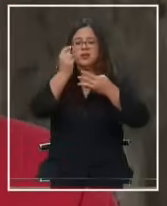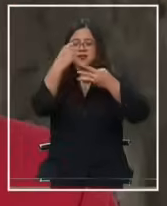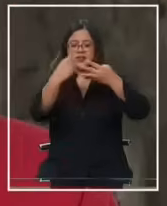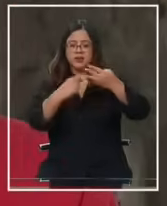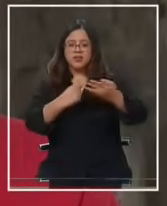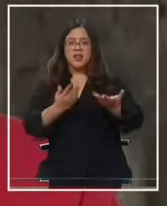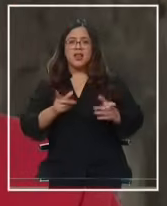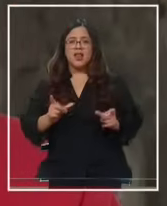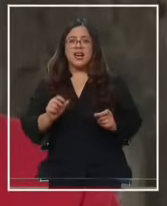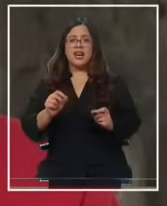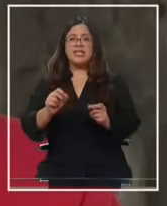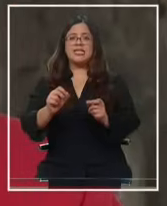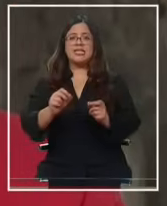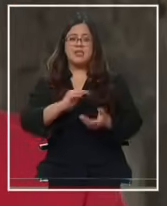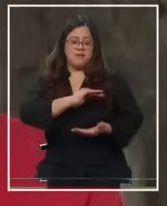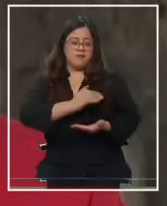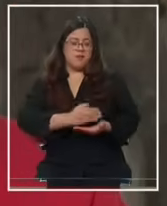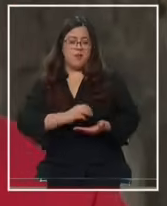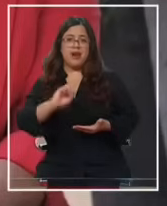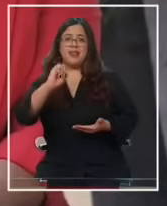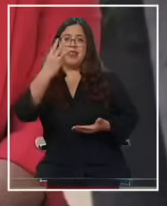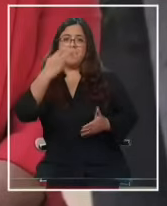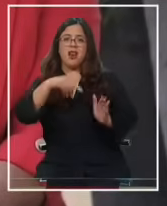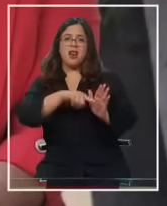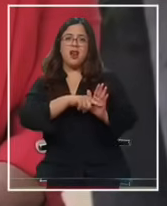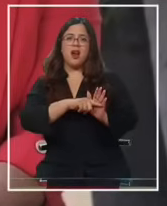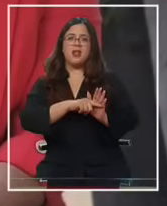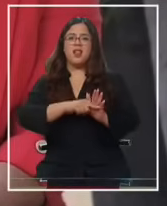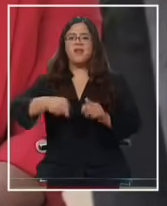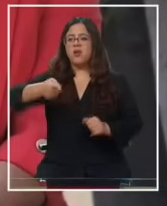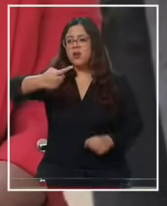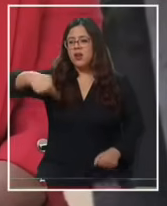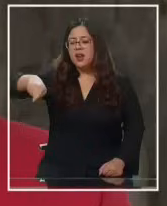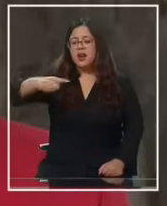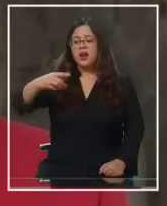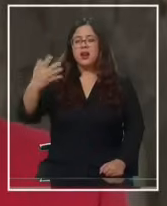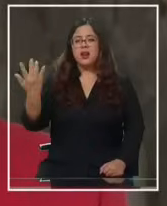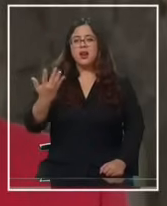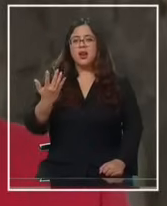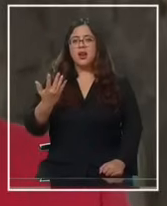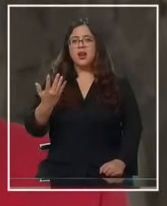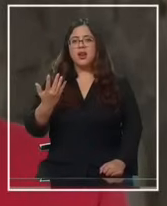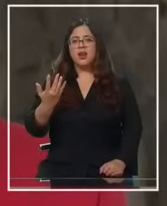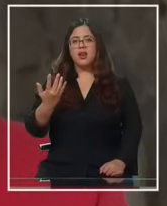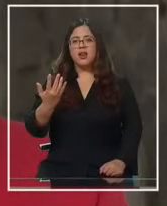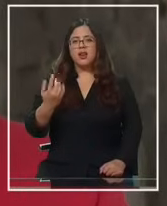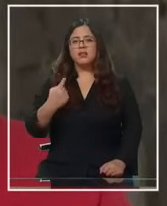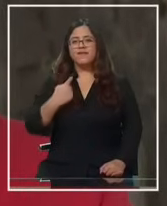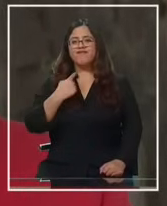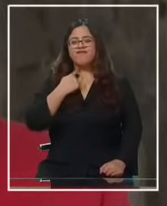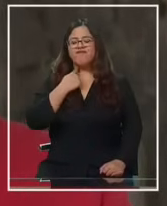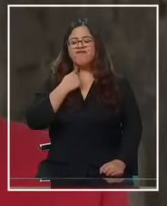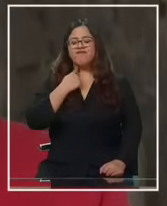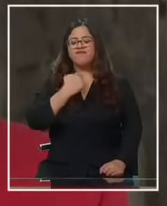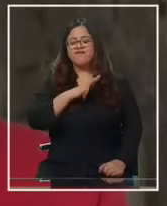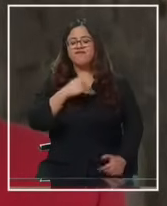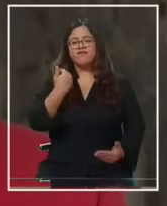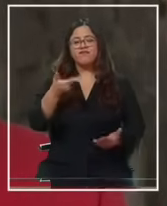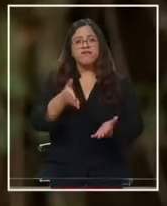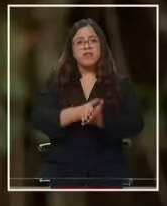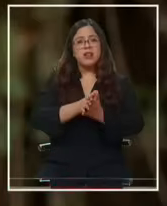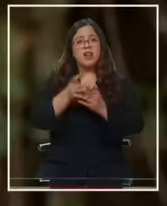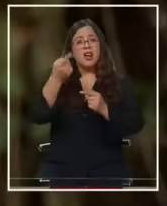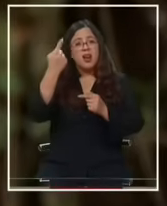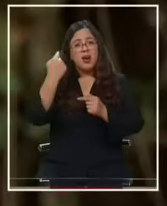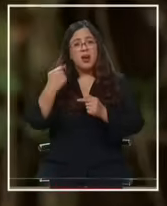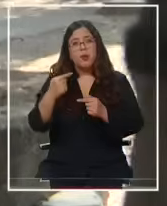cáncer de mama triple negativo muchas veces lo sienten como un diagnóstico de muerte. Y eso no tiene por qué ser así.